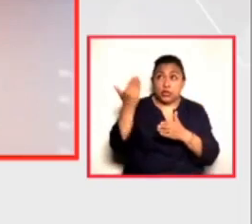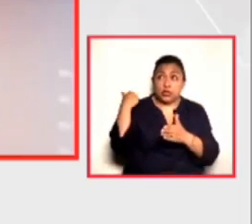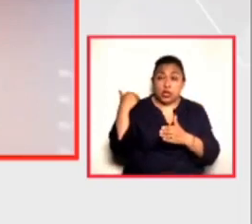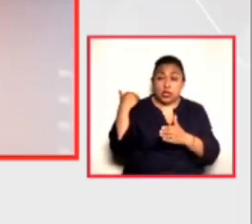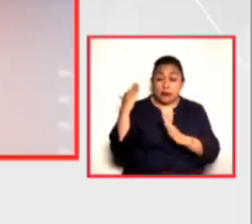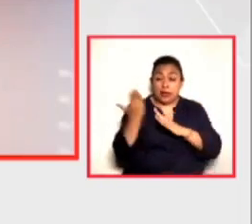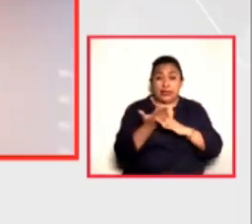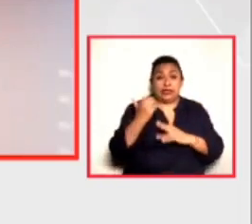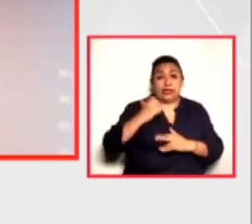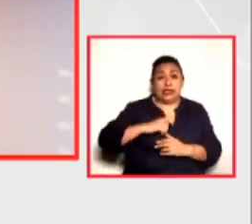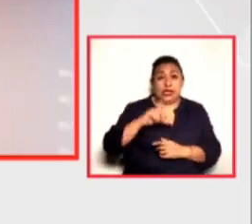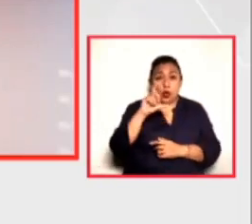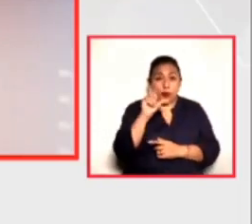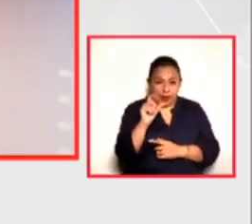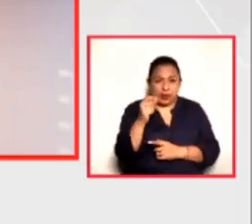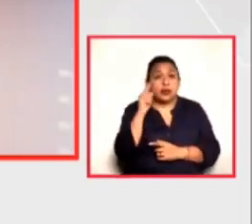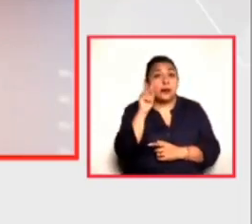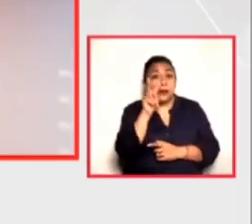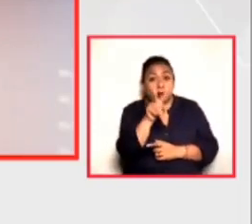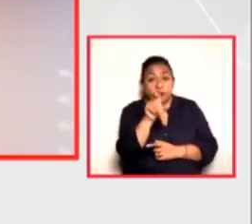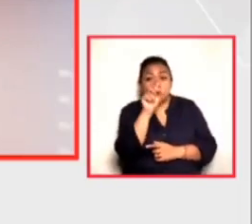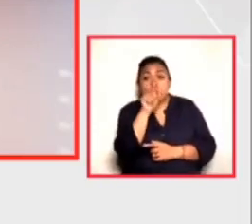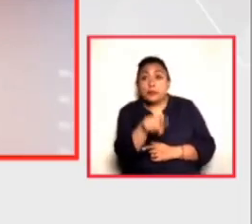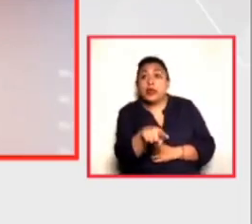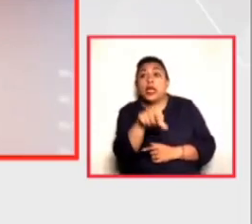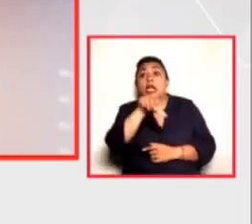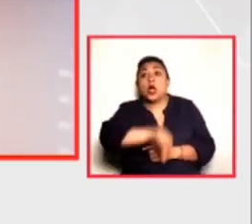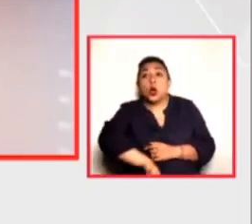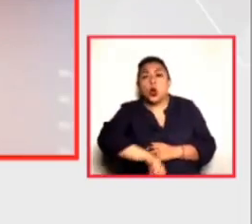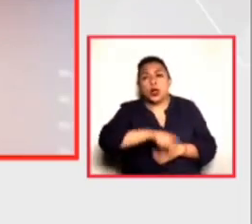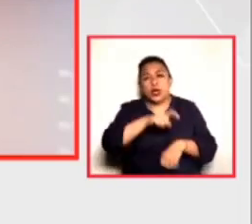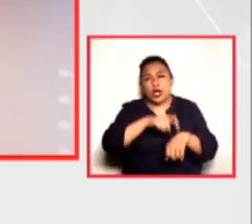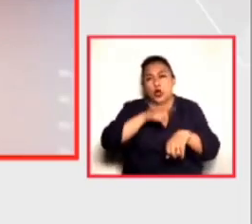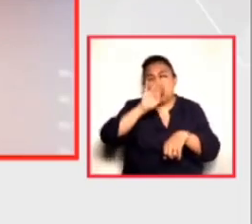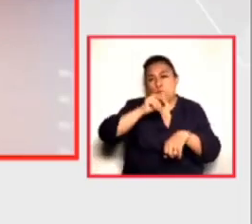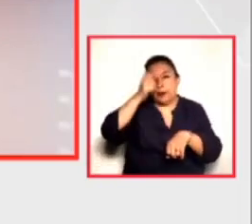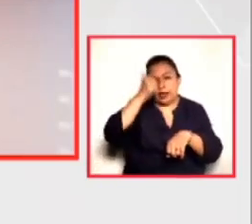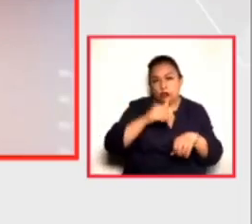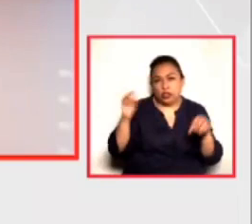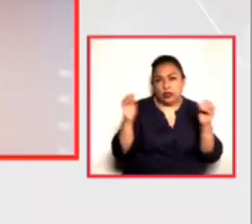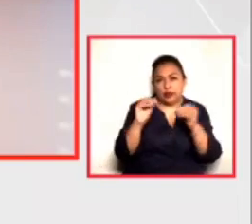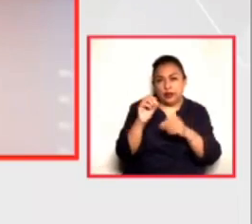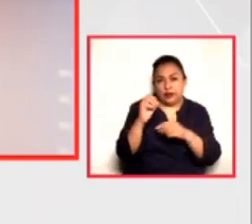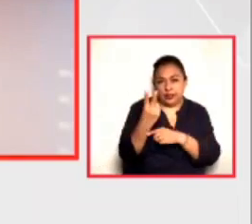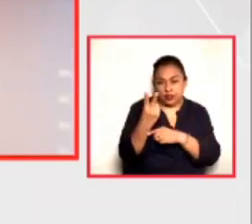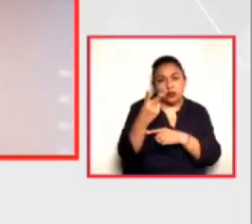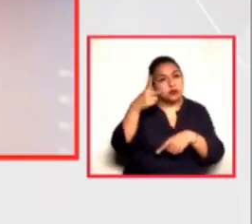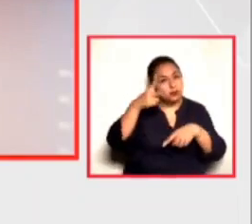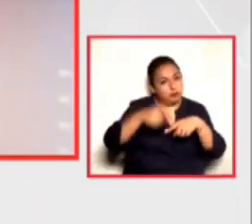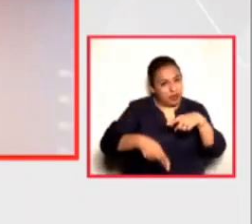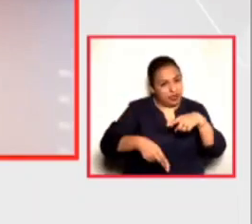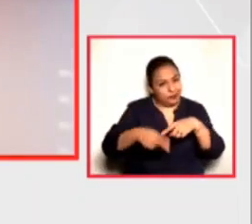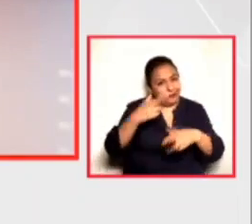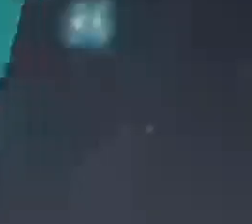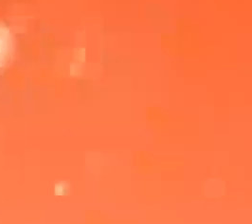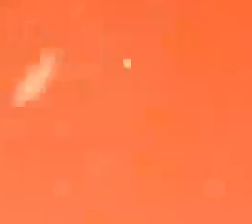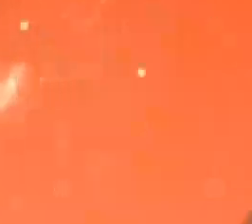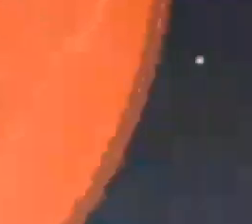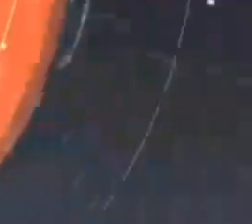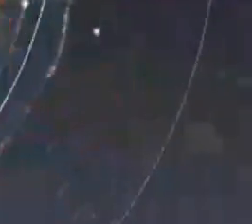se lo pueden perder, como tampoco se pueden perder hoy a las 9:00 p.m. Debate 22. Una pausa, ya volvemos.